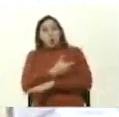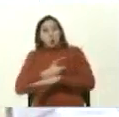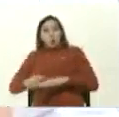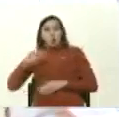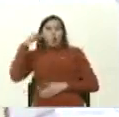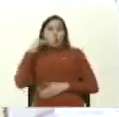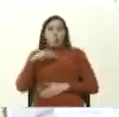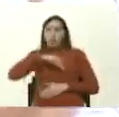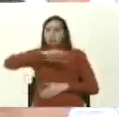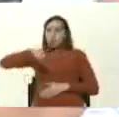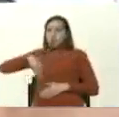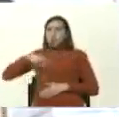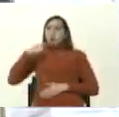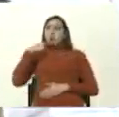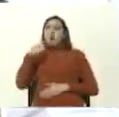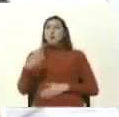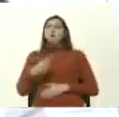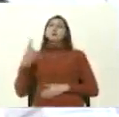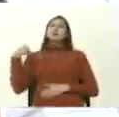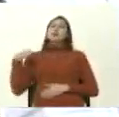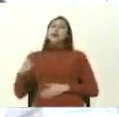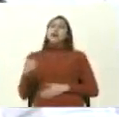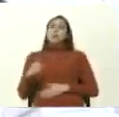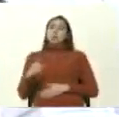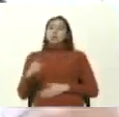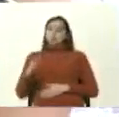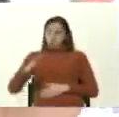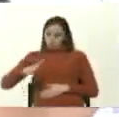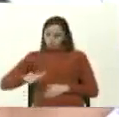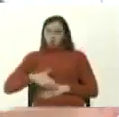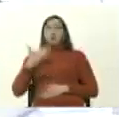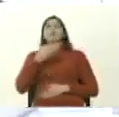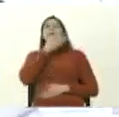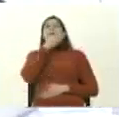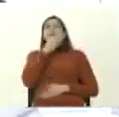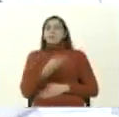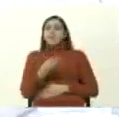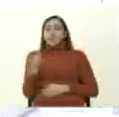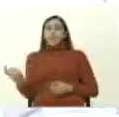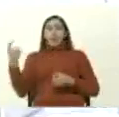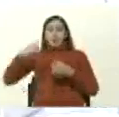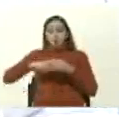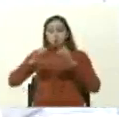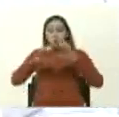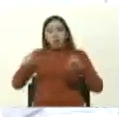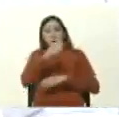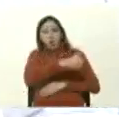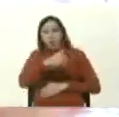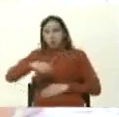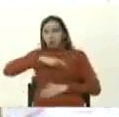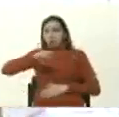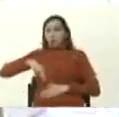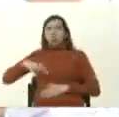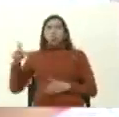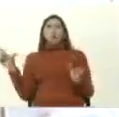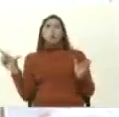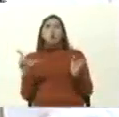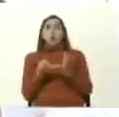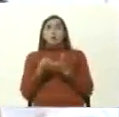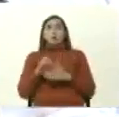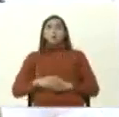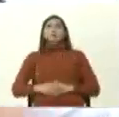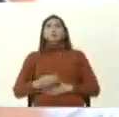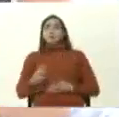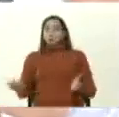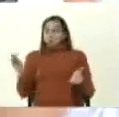hoy nosotros podemos decir que tenemos acceso y facilidad e inclusión educativa en cada uno de nuestros planteles. Entonces vamos a